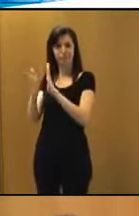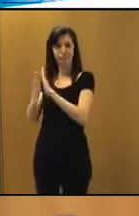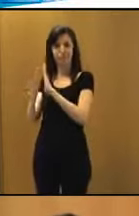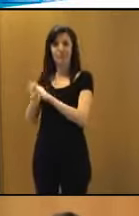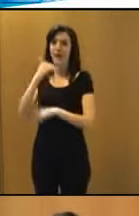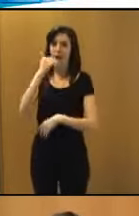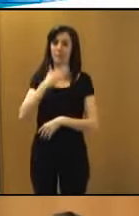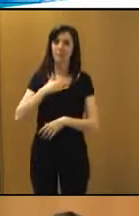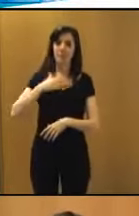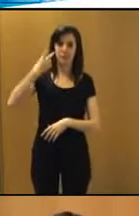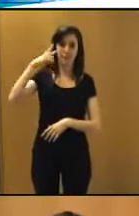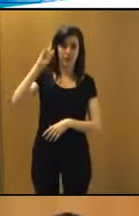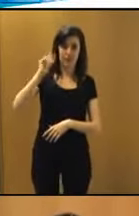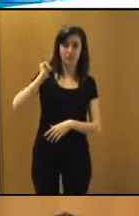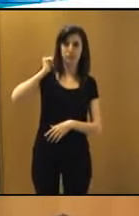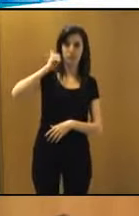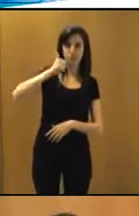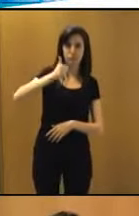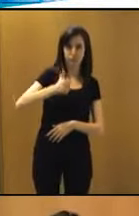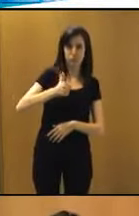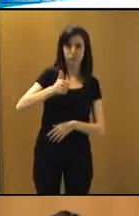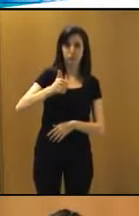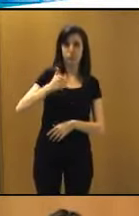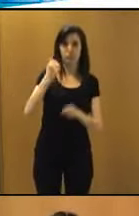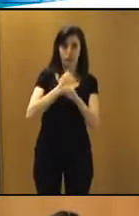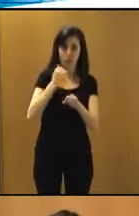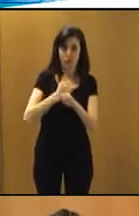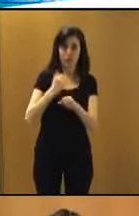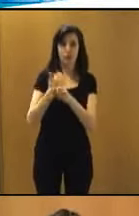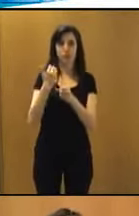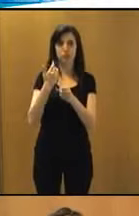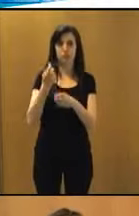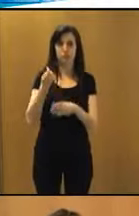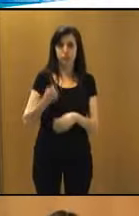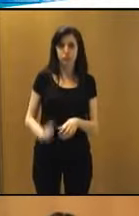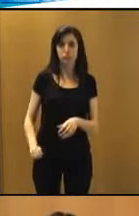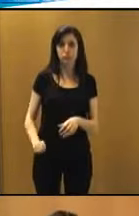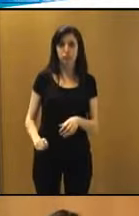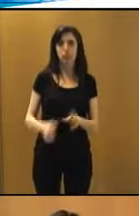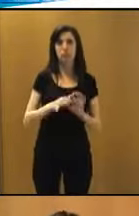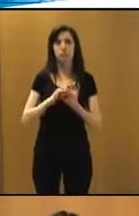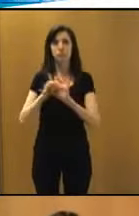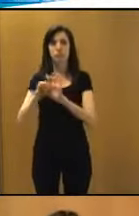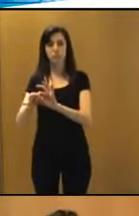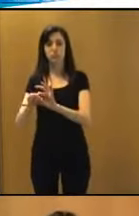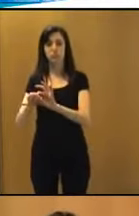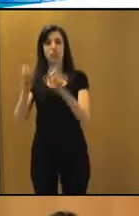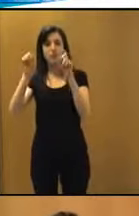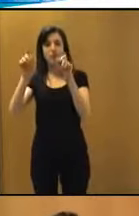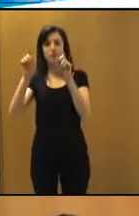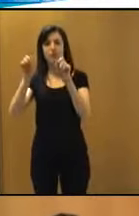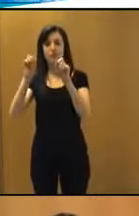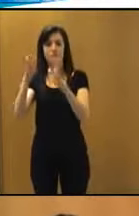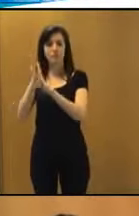anterior. O sea, un poquito canalizar la experiencia de estas personas, la trayectoria laboral, profesional que han tenido y revertirlo